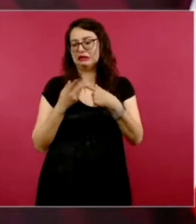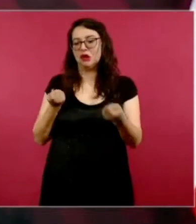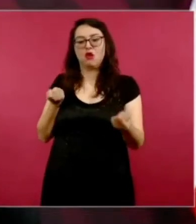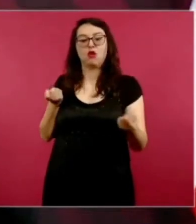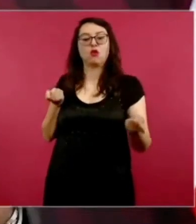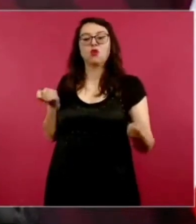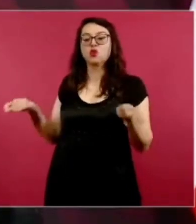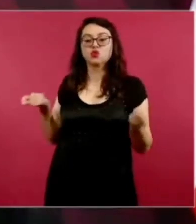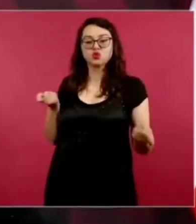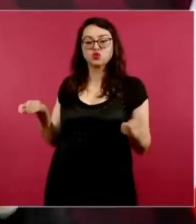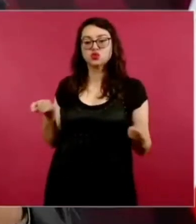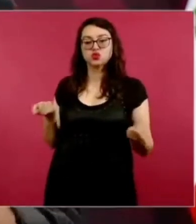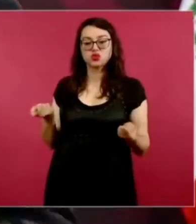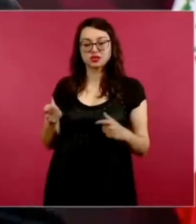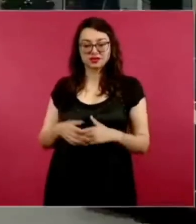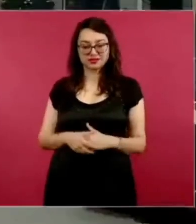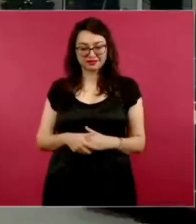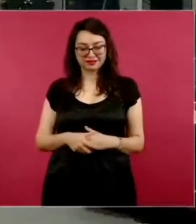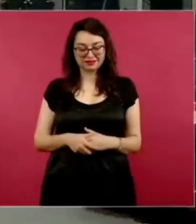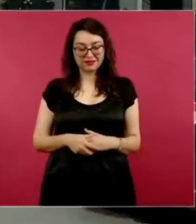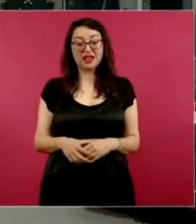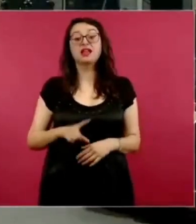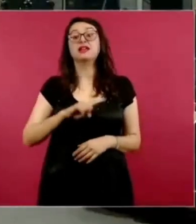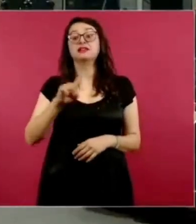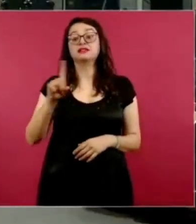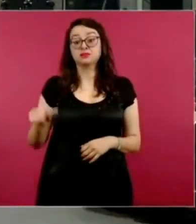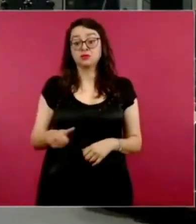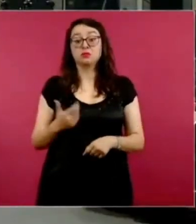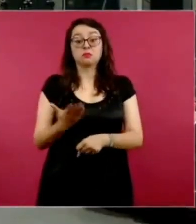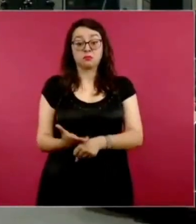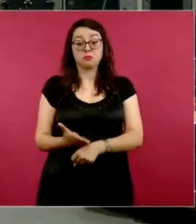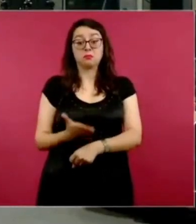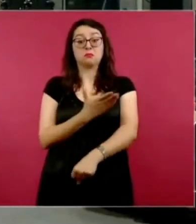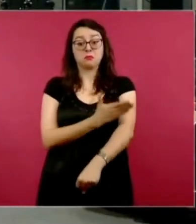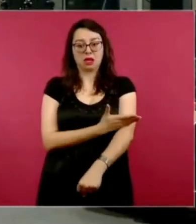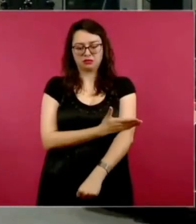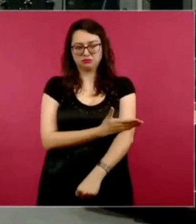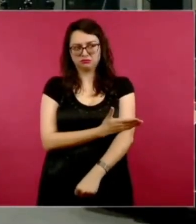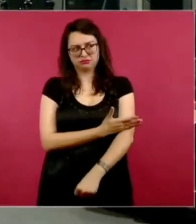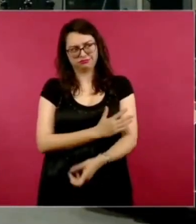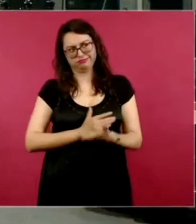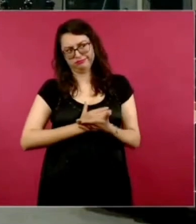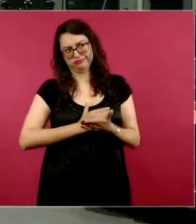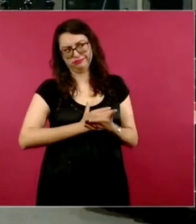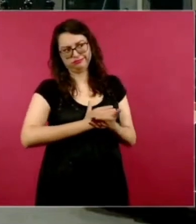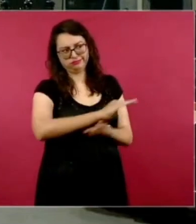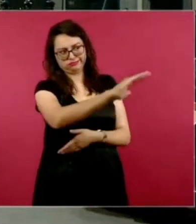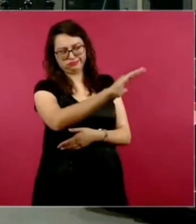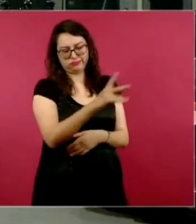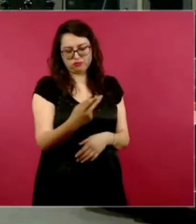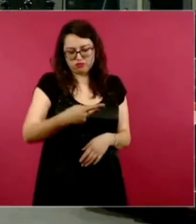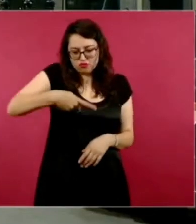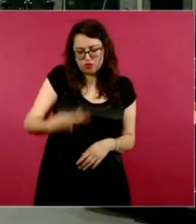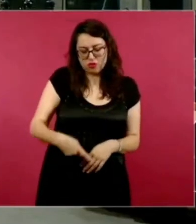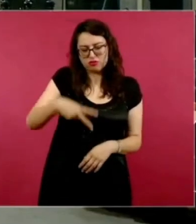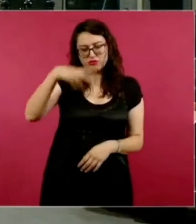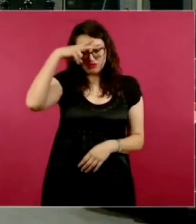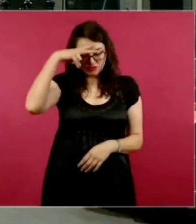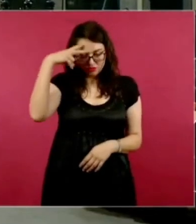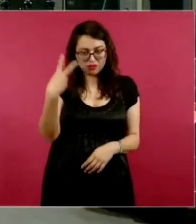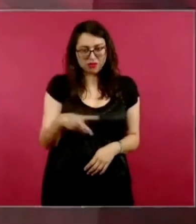Con la revolución maderista se mexicanizan los ferrocarriles porque ya